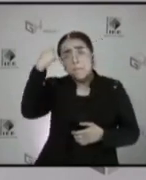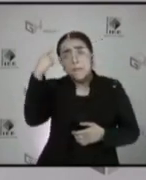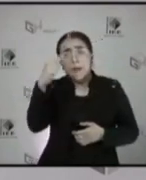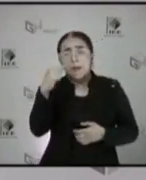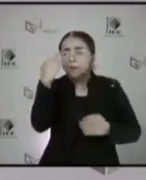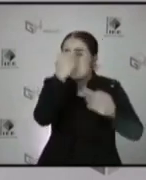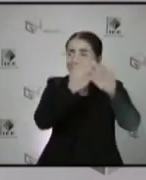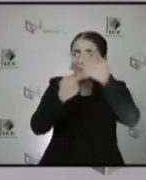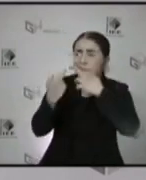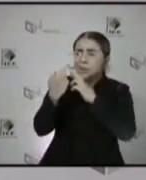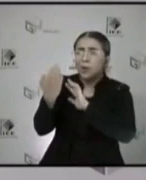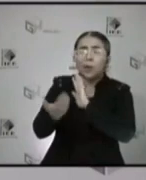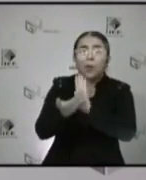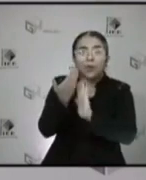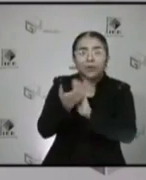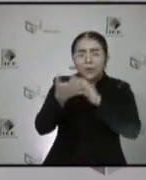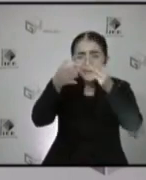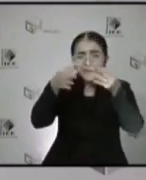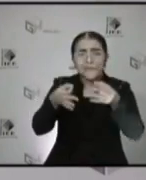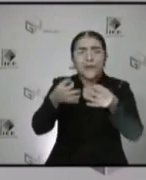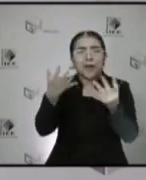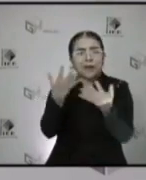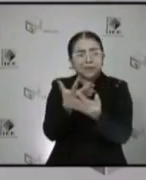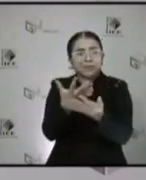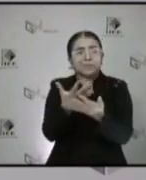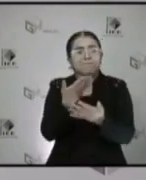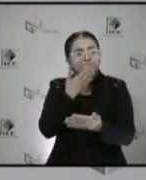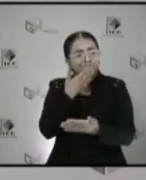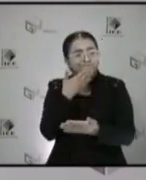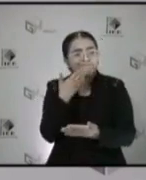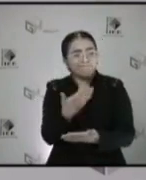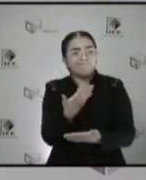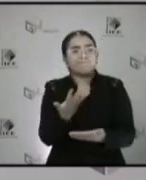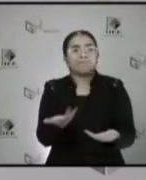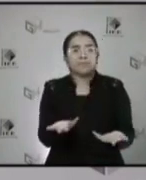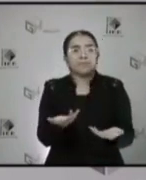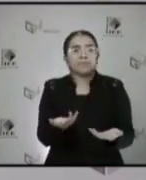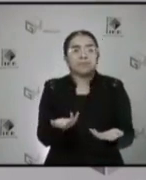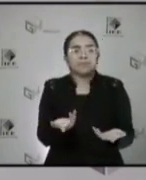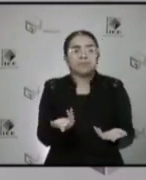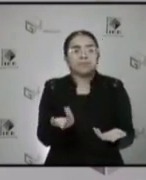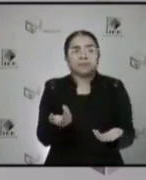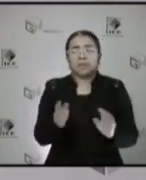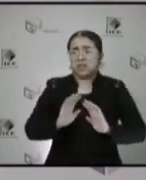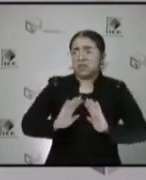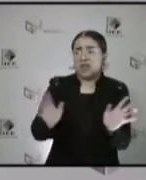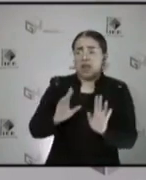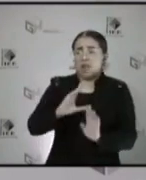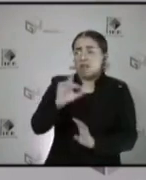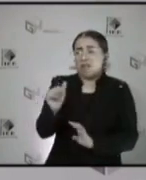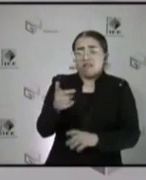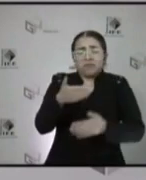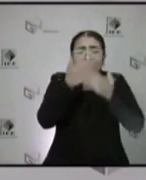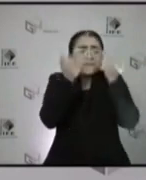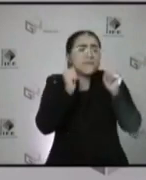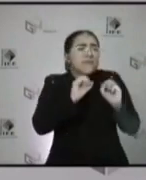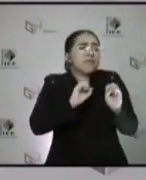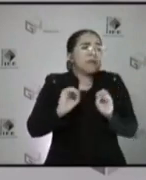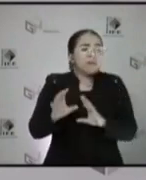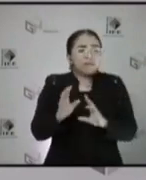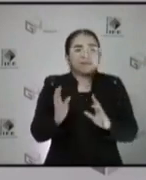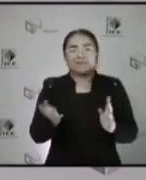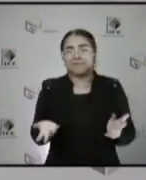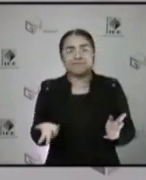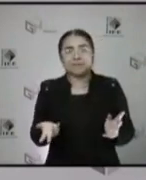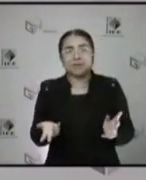revise que esas obras se ejecuten de calidad. ¿De qué sirve saberlo ya que pasó? ¿De qué sirve saber